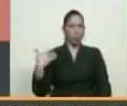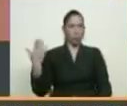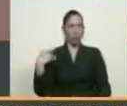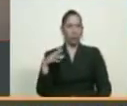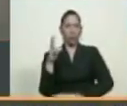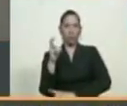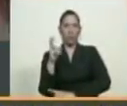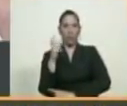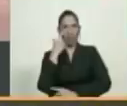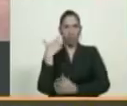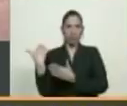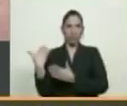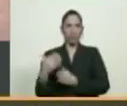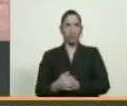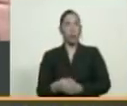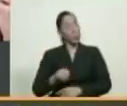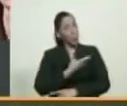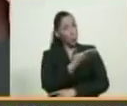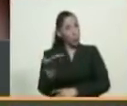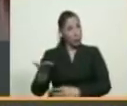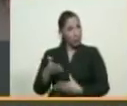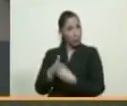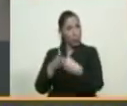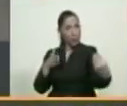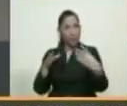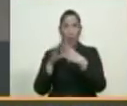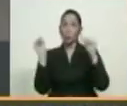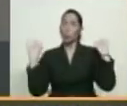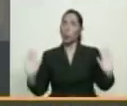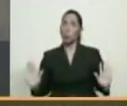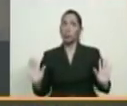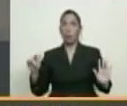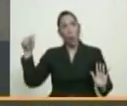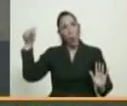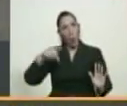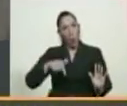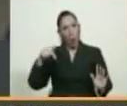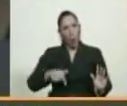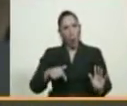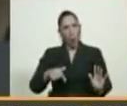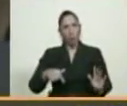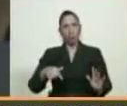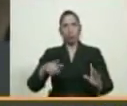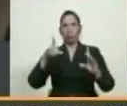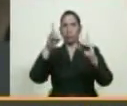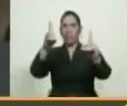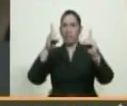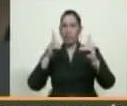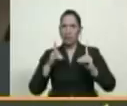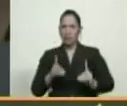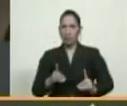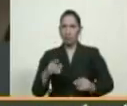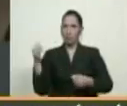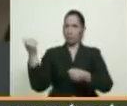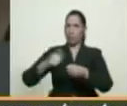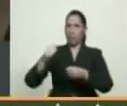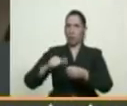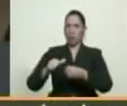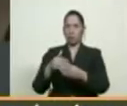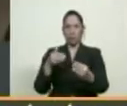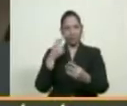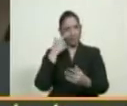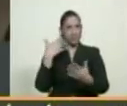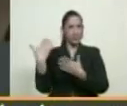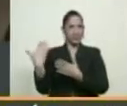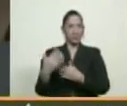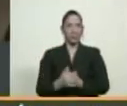viernes. Ustedes dolarizaron todo y hoy con un ejemplo vamos a demostrarle a las trabajadoras y a los trabajadores y